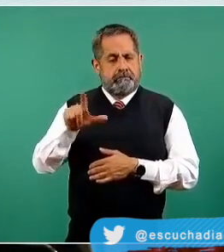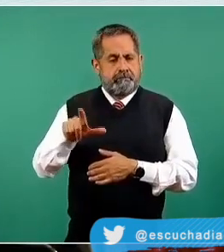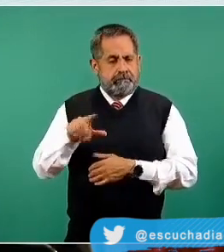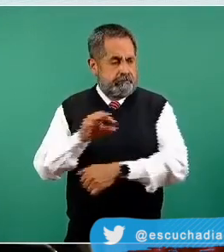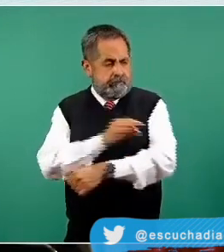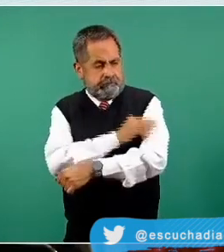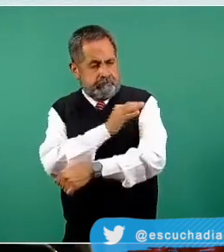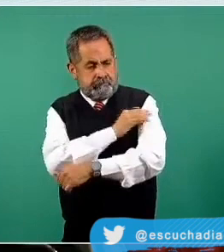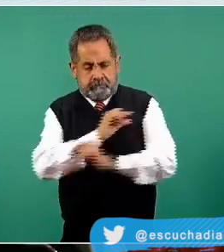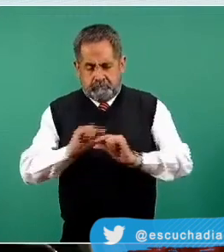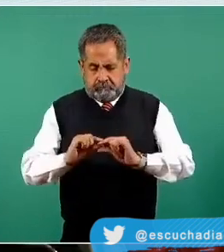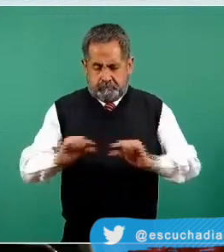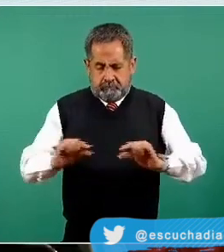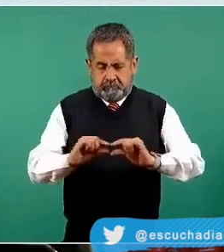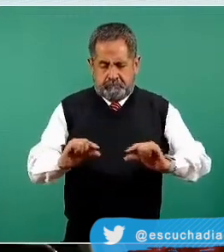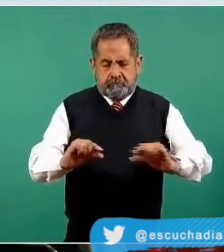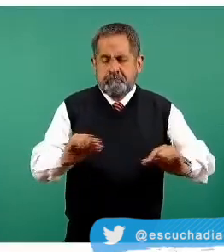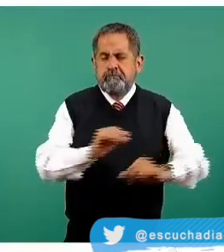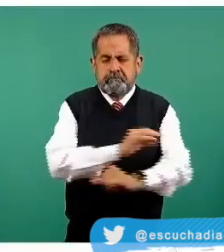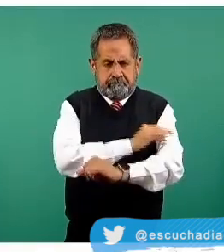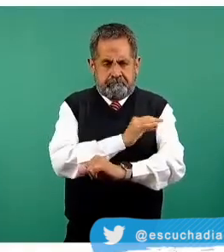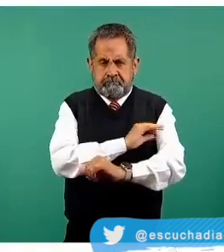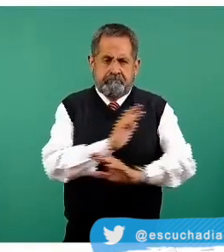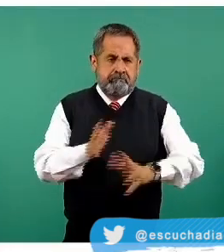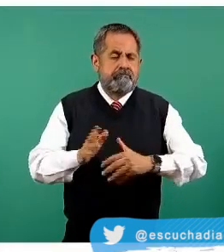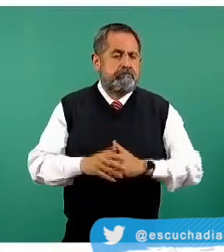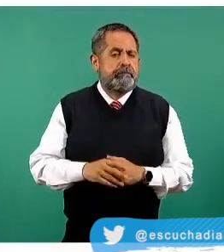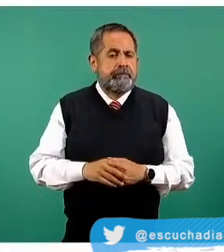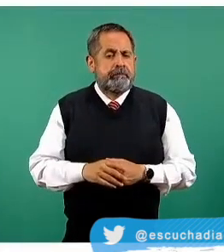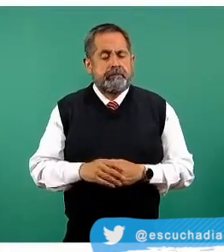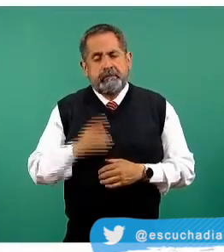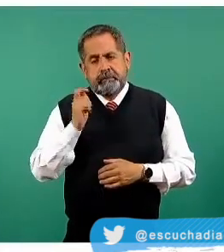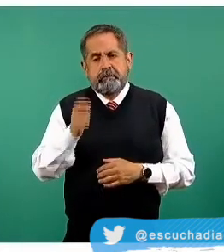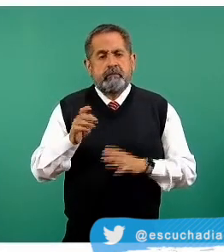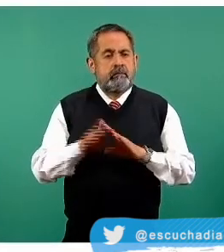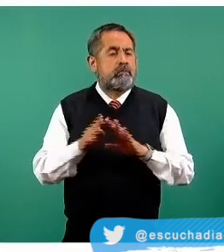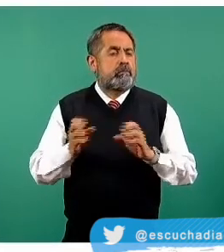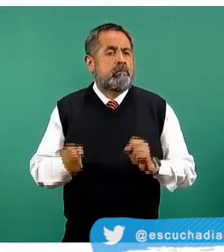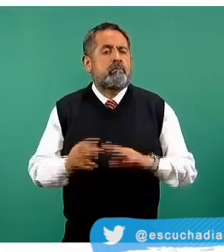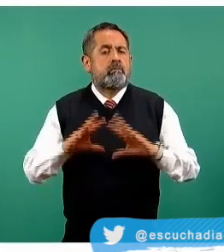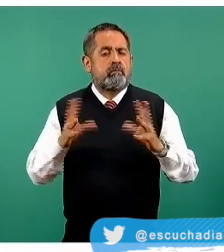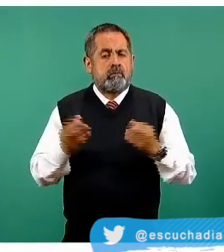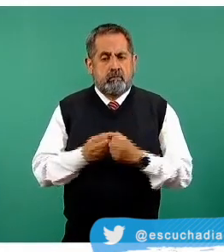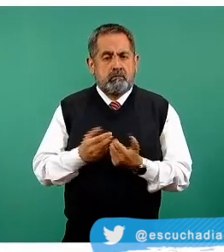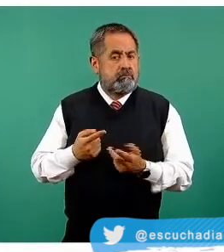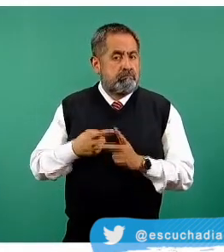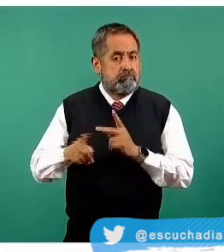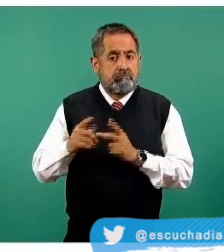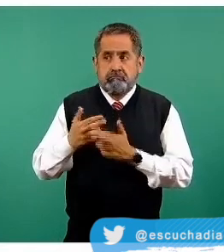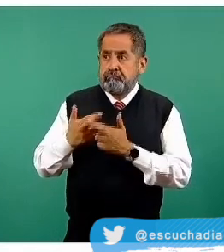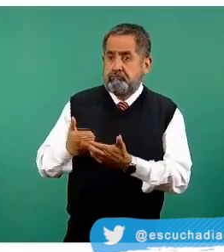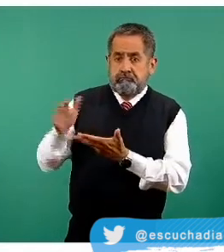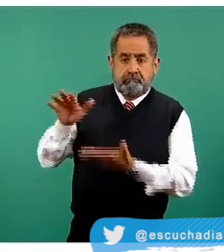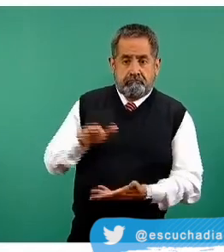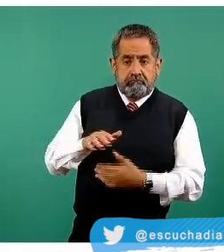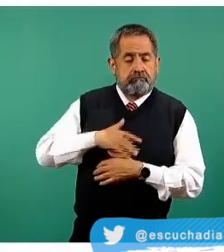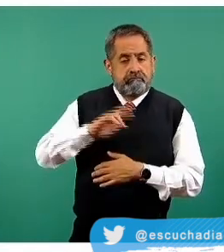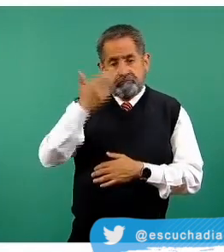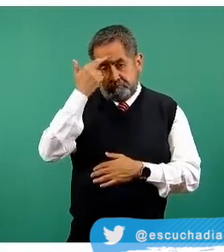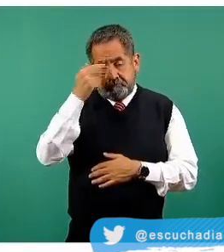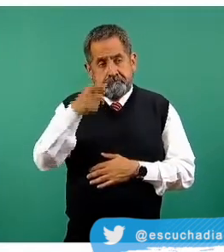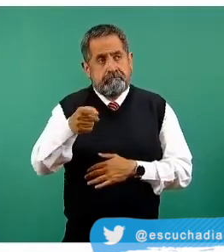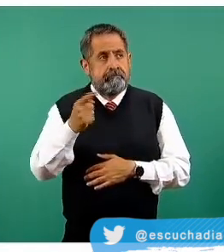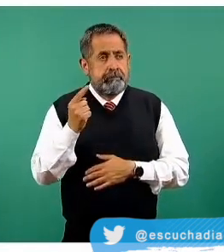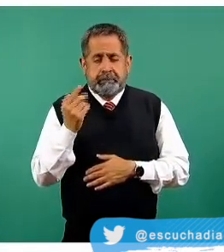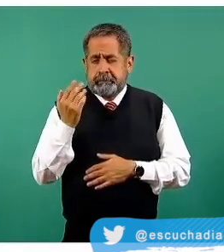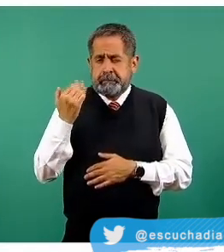277.537 dosis aplicadas. Estamos abriendo la semana pues prácticamente con una buena cantidad de dosis, sobre todo si recordamos que para